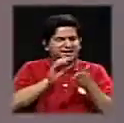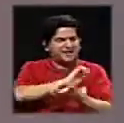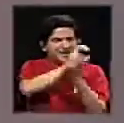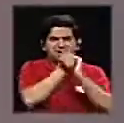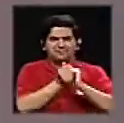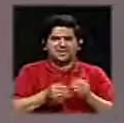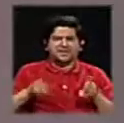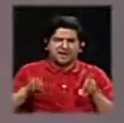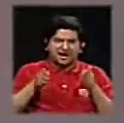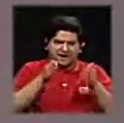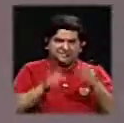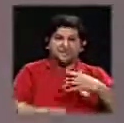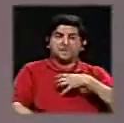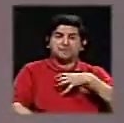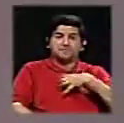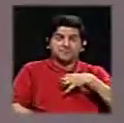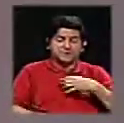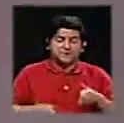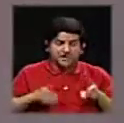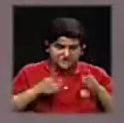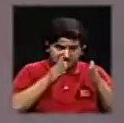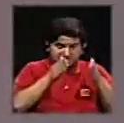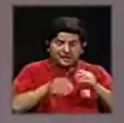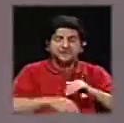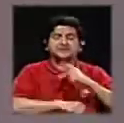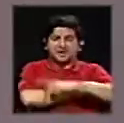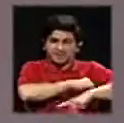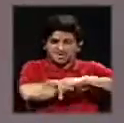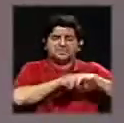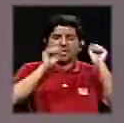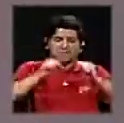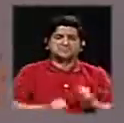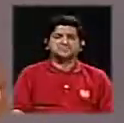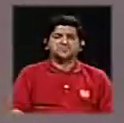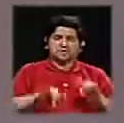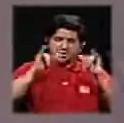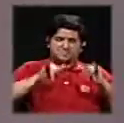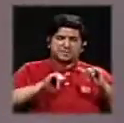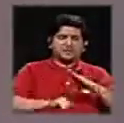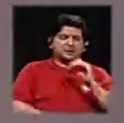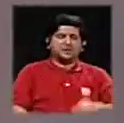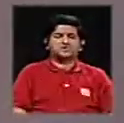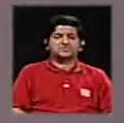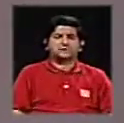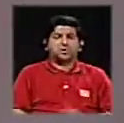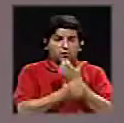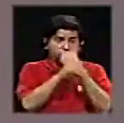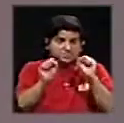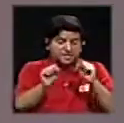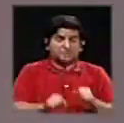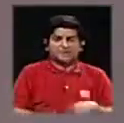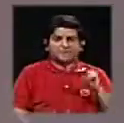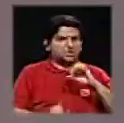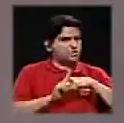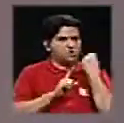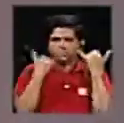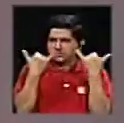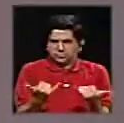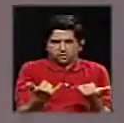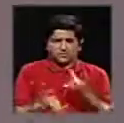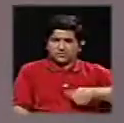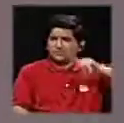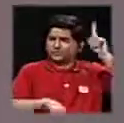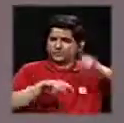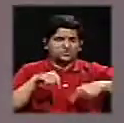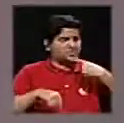que la red vial y el patrimonio vial costarricense se hubiera recuperado muchísimo, no en el estado en que estamos en este momento. Nosotros no